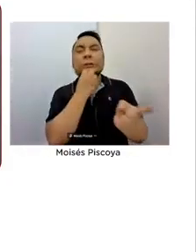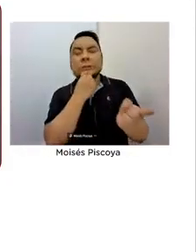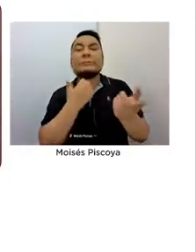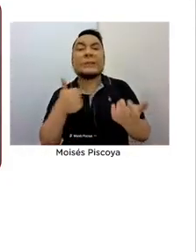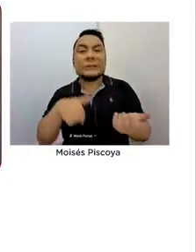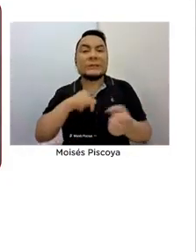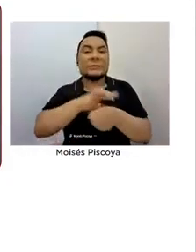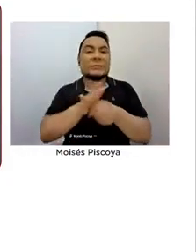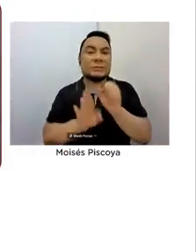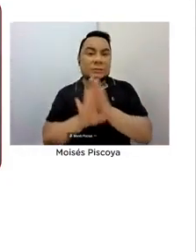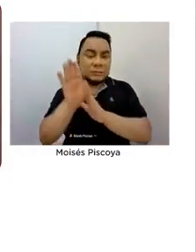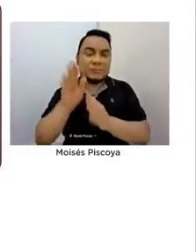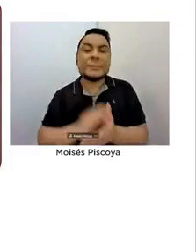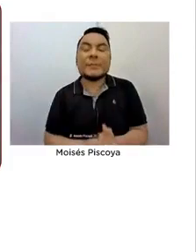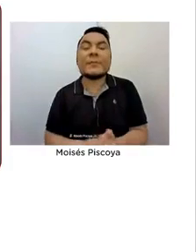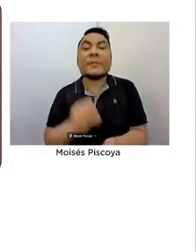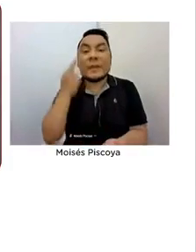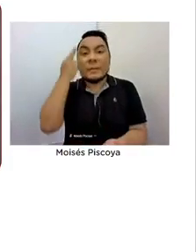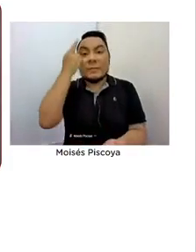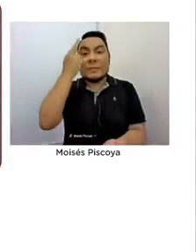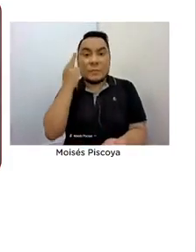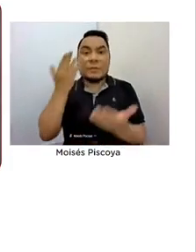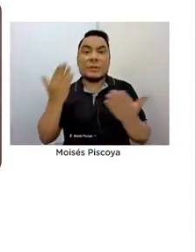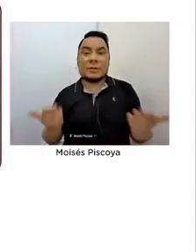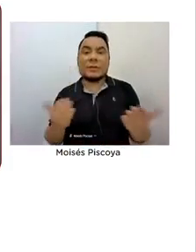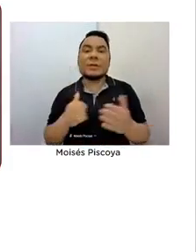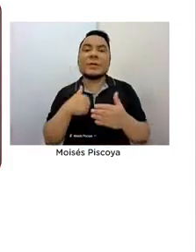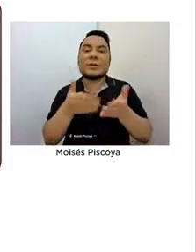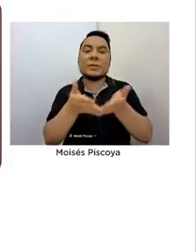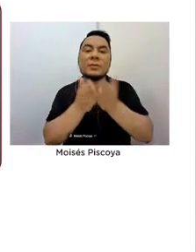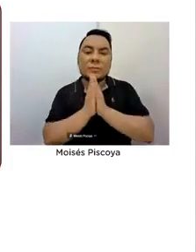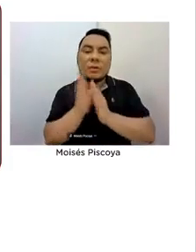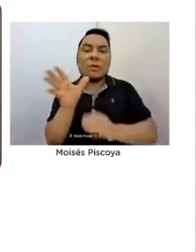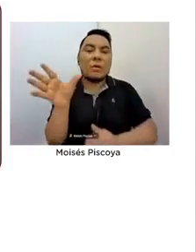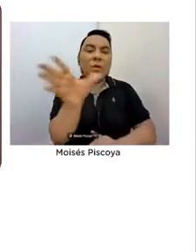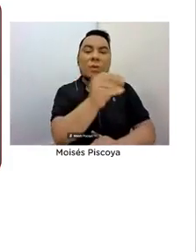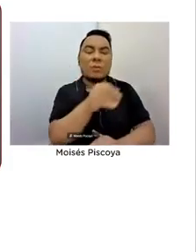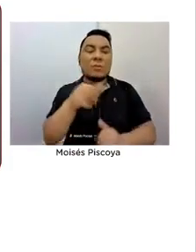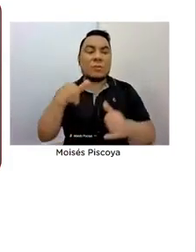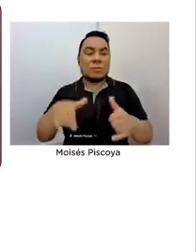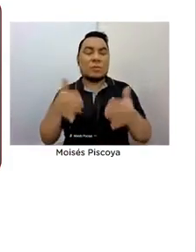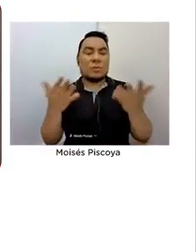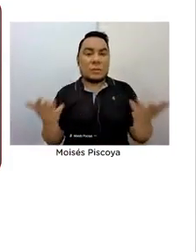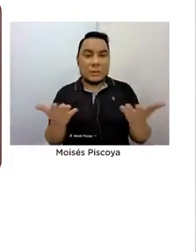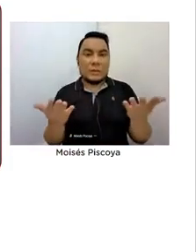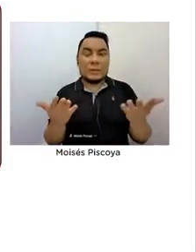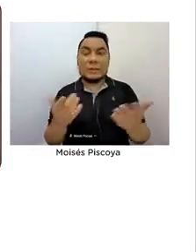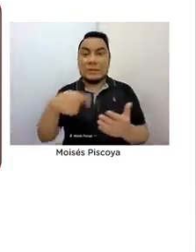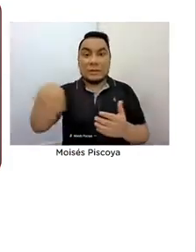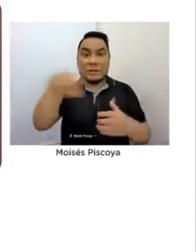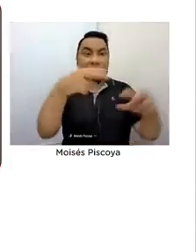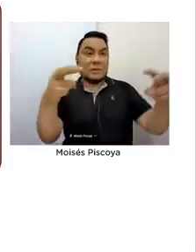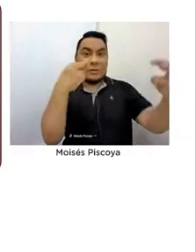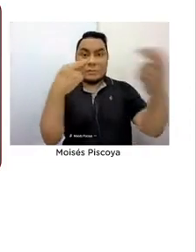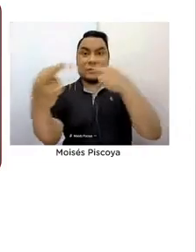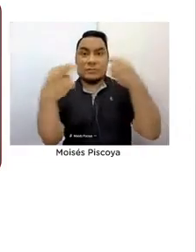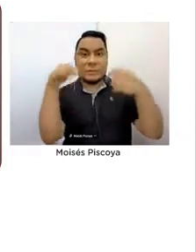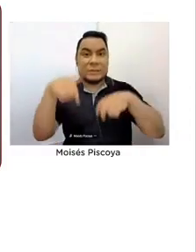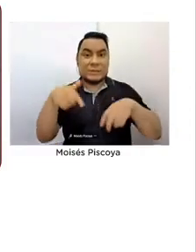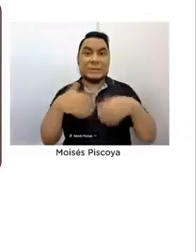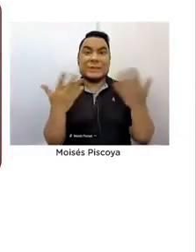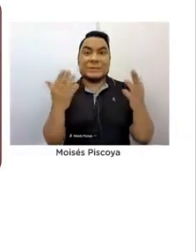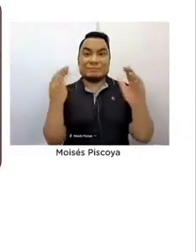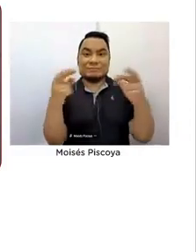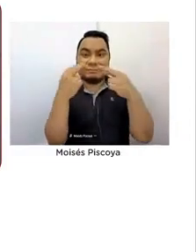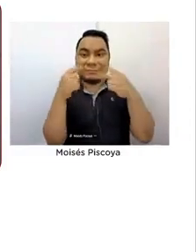ola. Por ello, y les pido que todos quienes están conectados a este evento, quienes